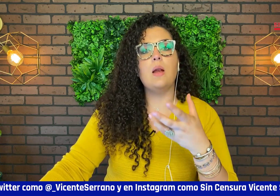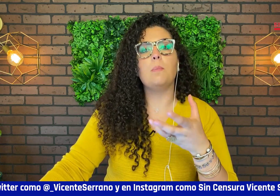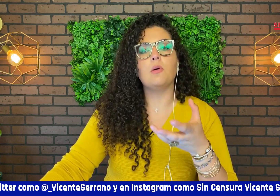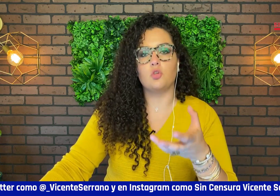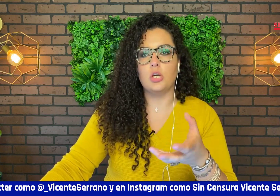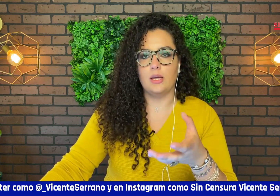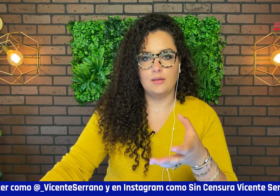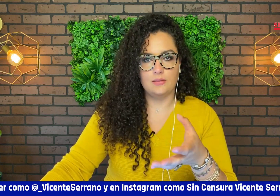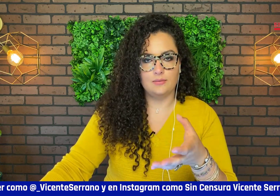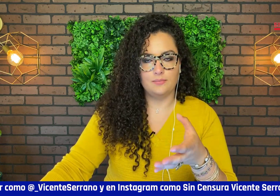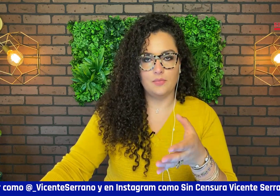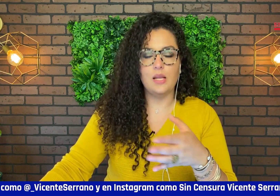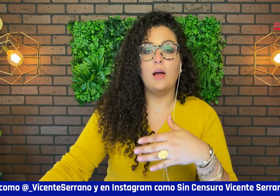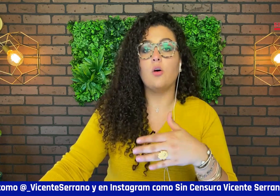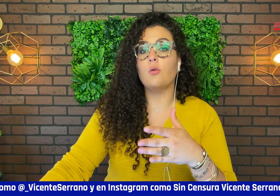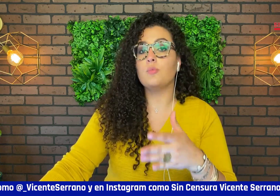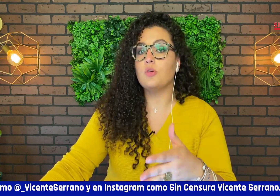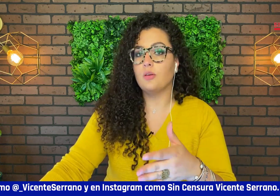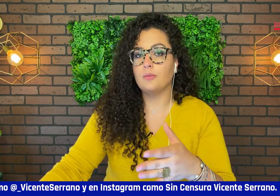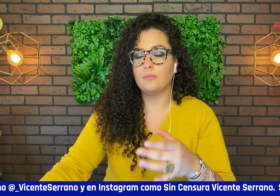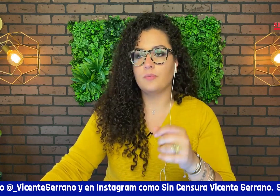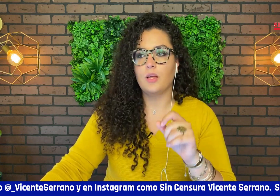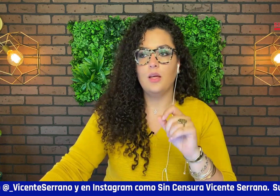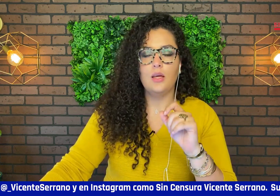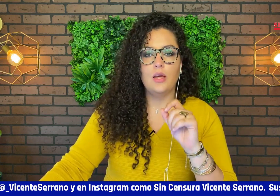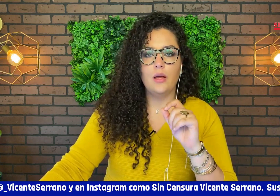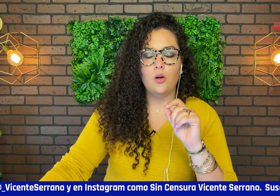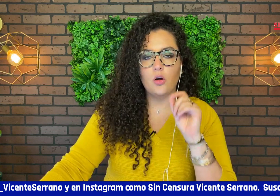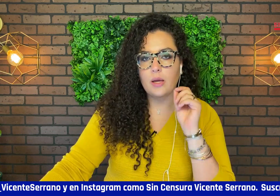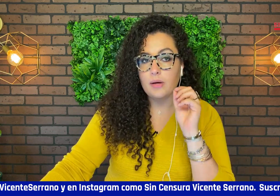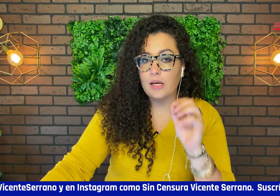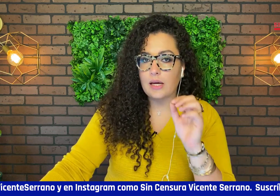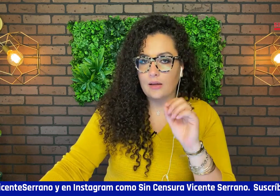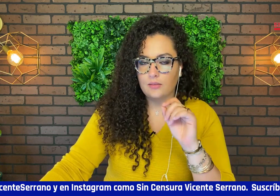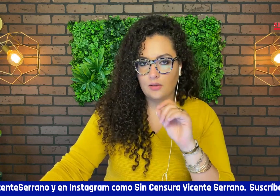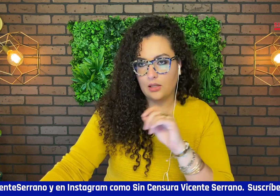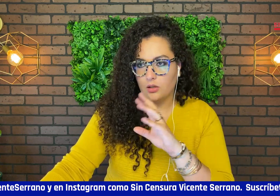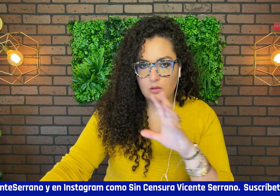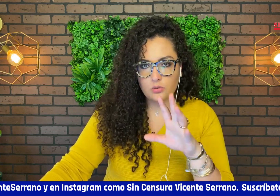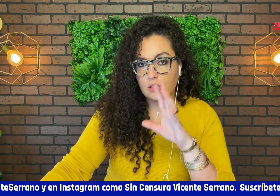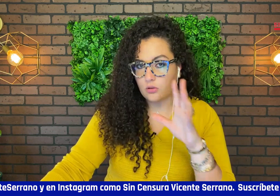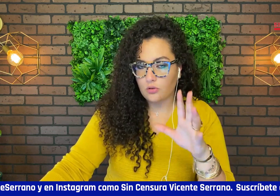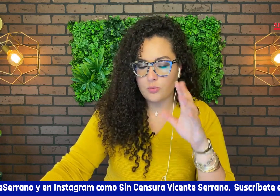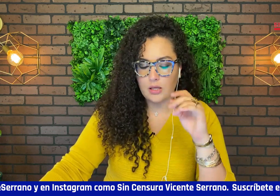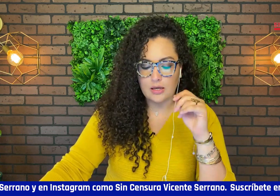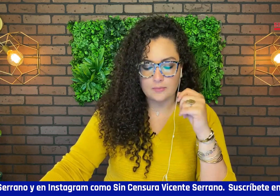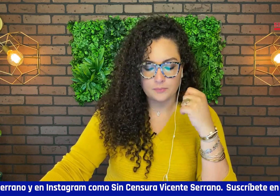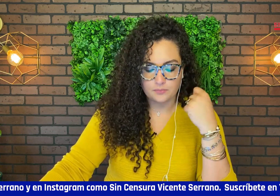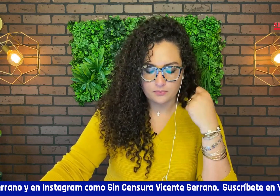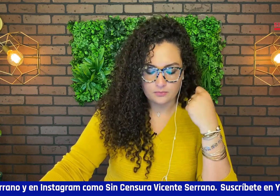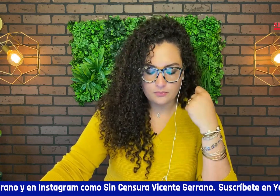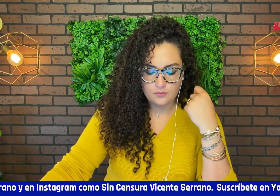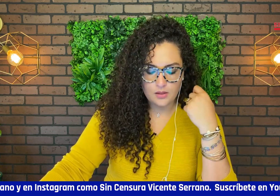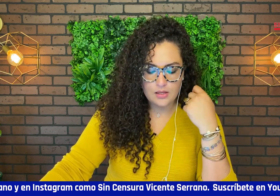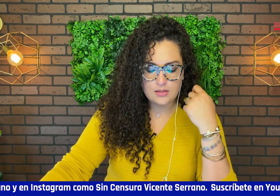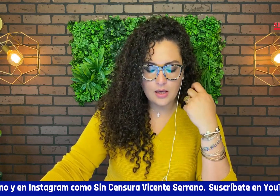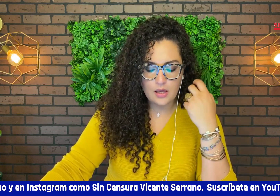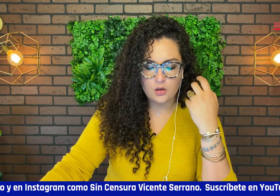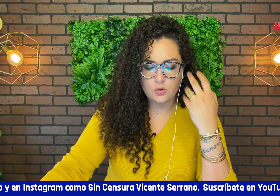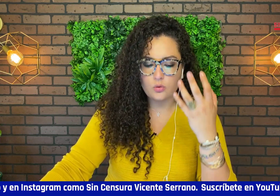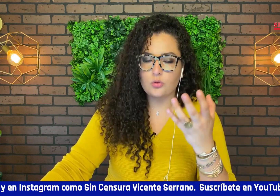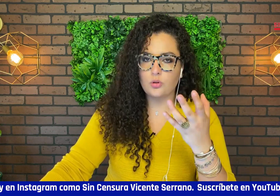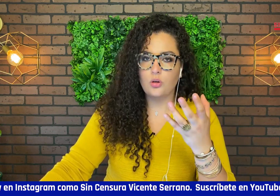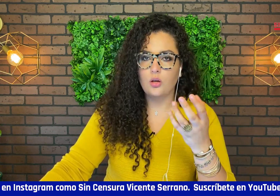fomenta el moche y la corrupción. Lo que brinca, y a todas luces a todos nos brinca, es